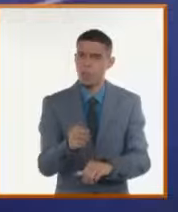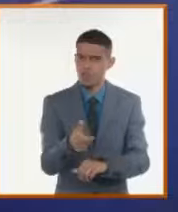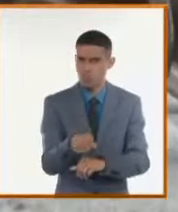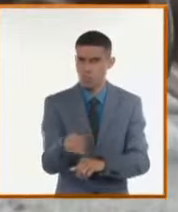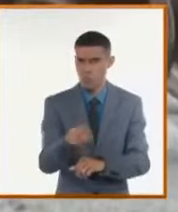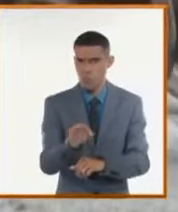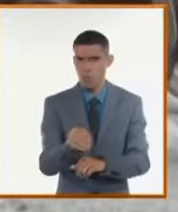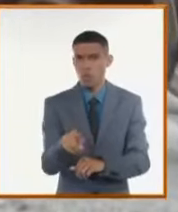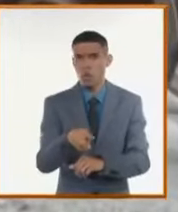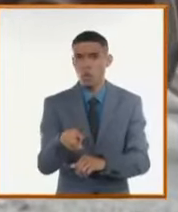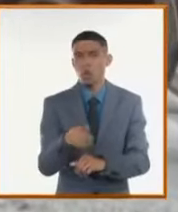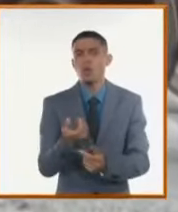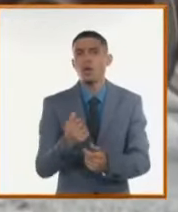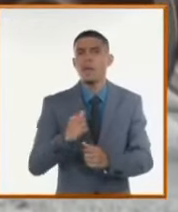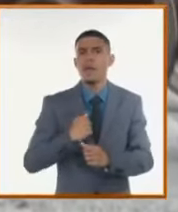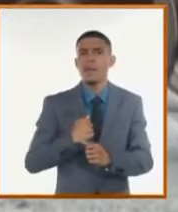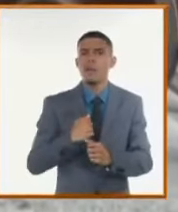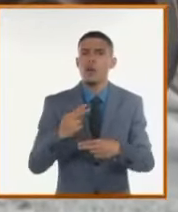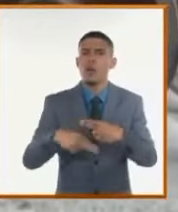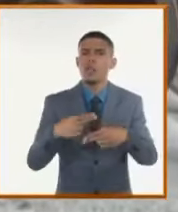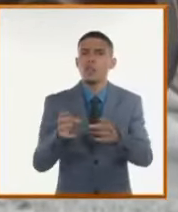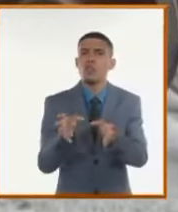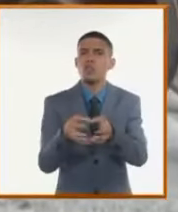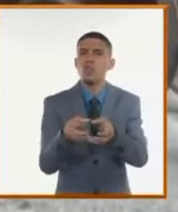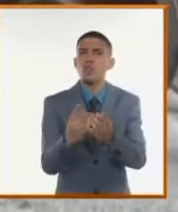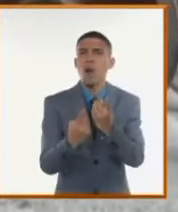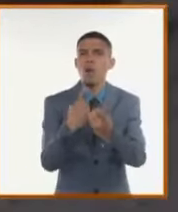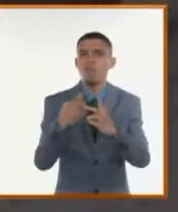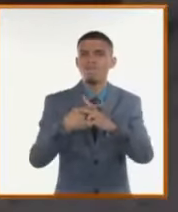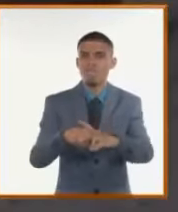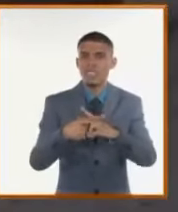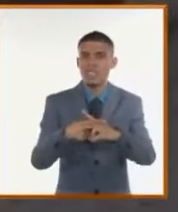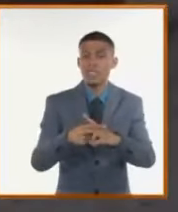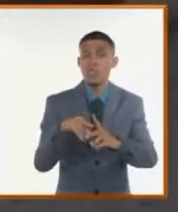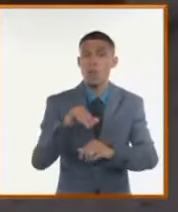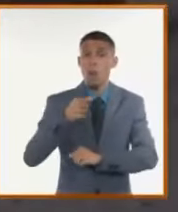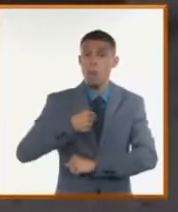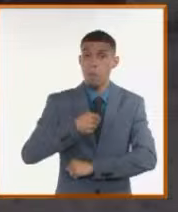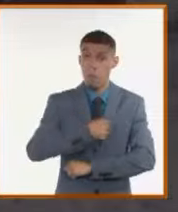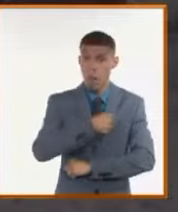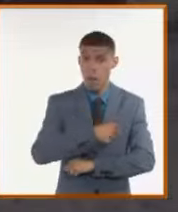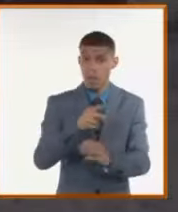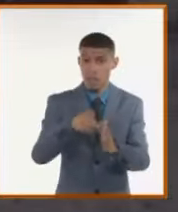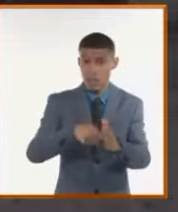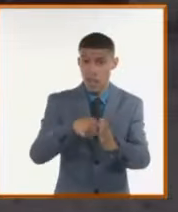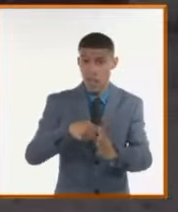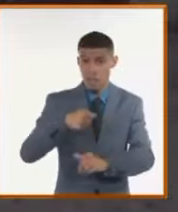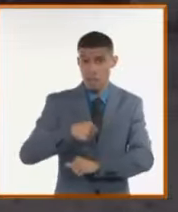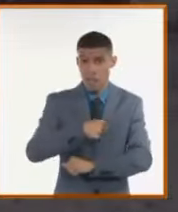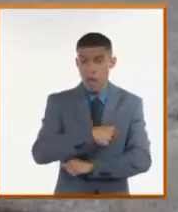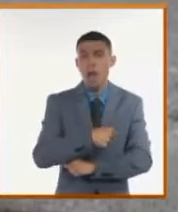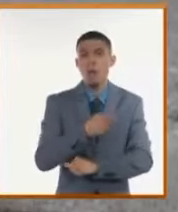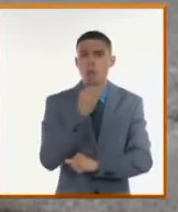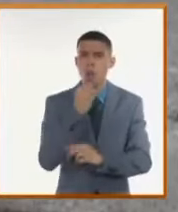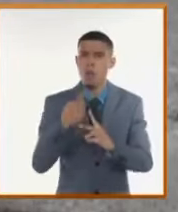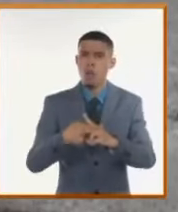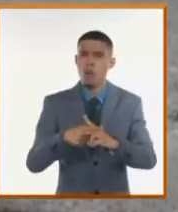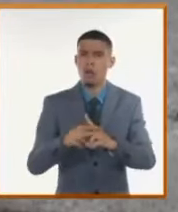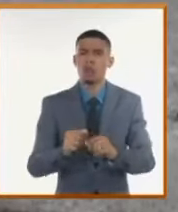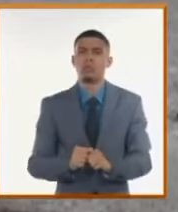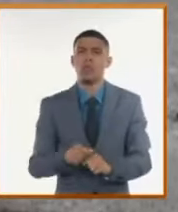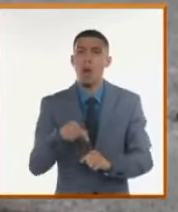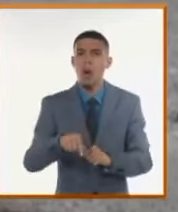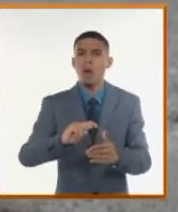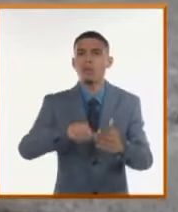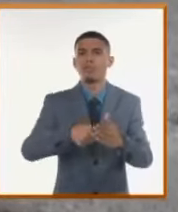y con ello queremos realizar un grupo de piezas que son necesarias para los vagones así como algunos servicios de maquinar que pudieran prestarnos También estamos en el momento de la